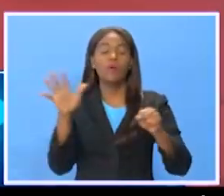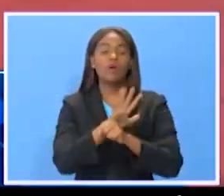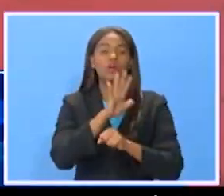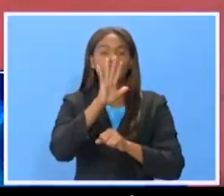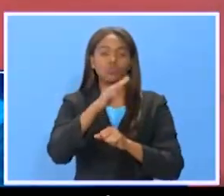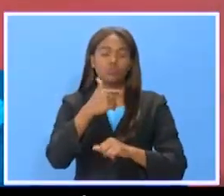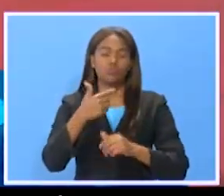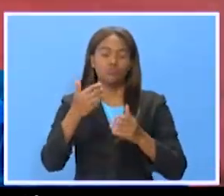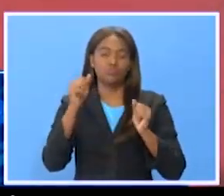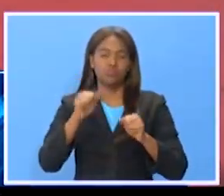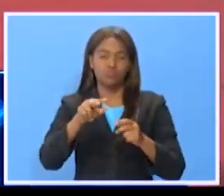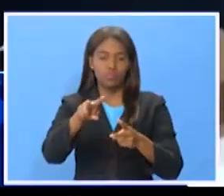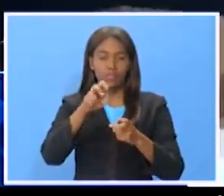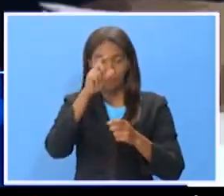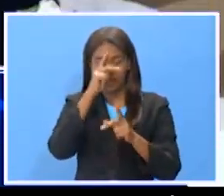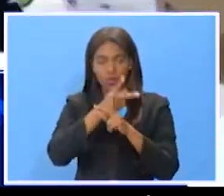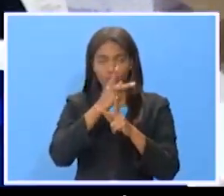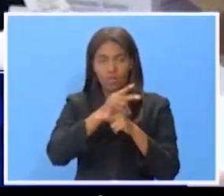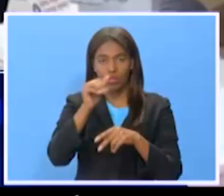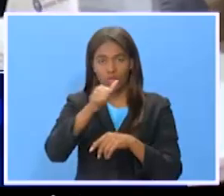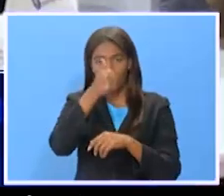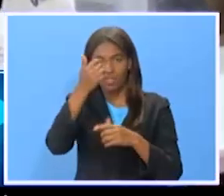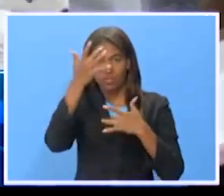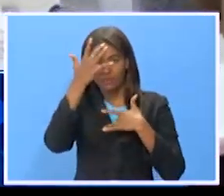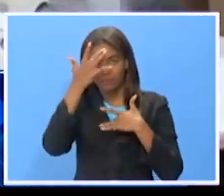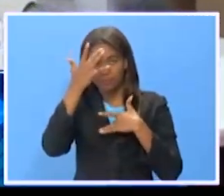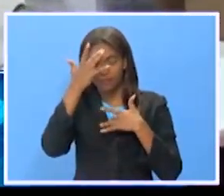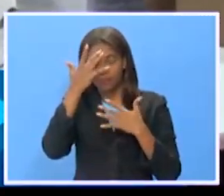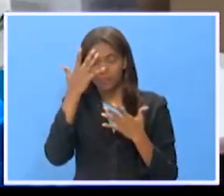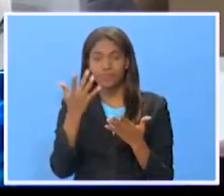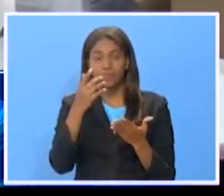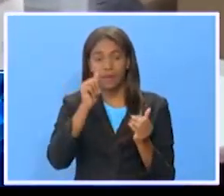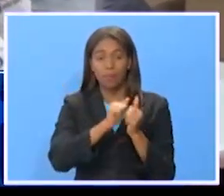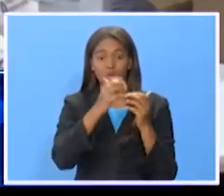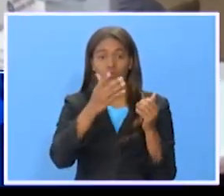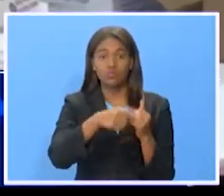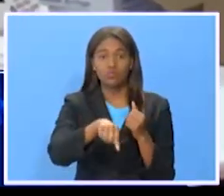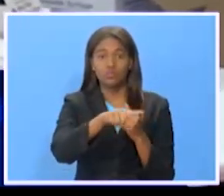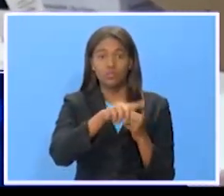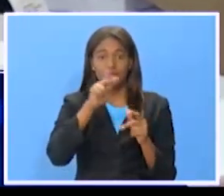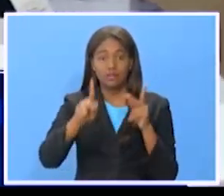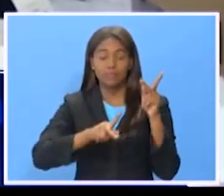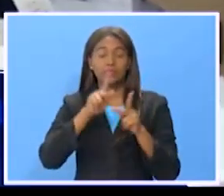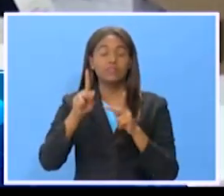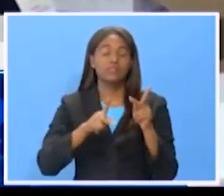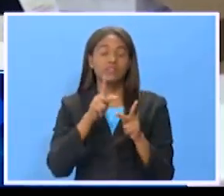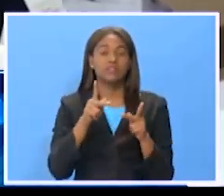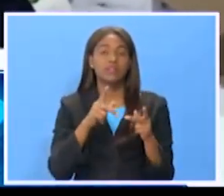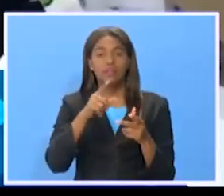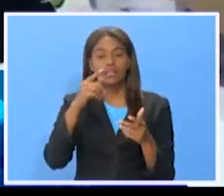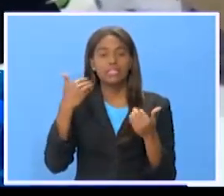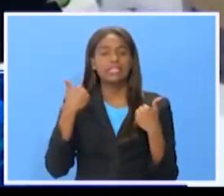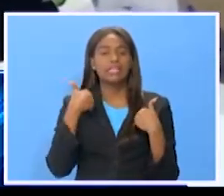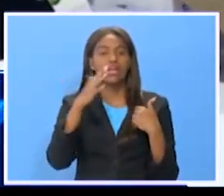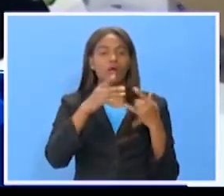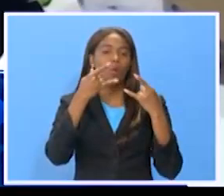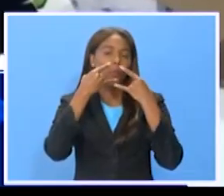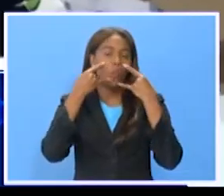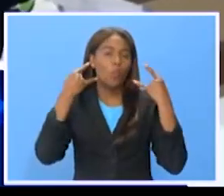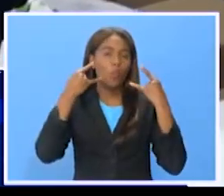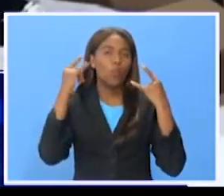de inmunización para prevenir otras enfermedades. Y es que la mayoría de estos ciudadanos portaba su mascarilla y